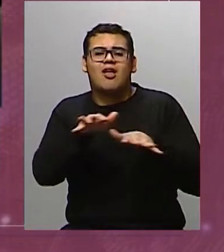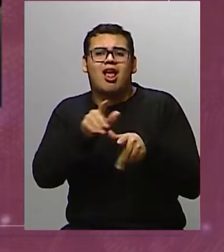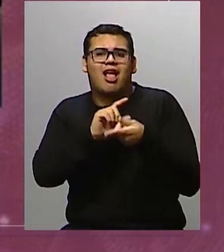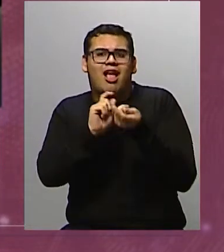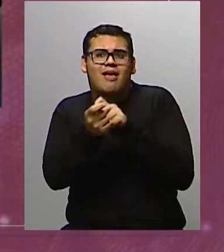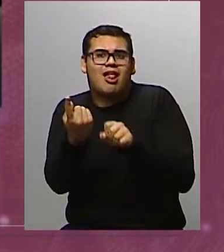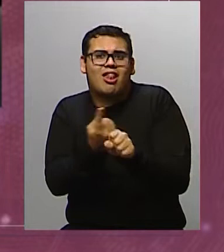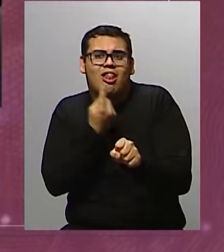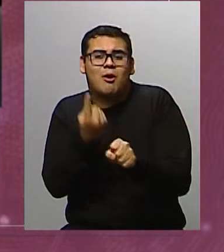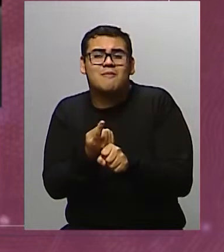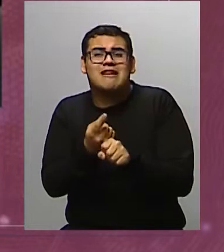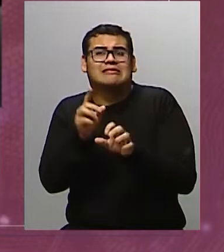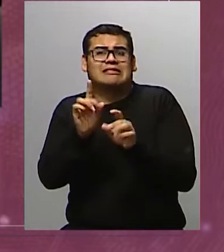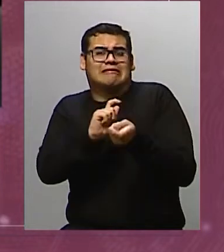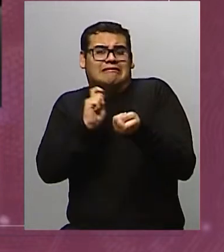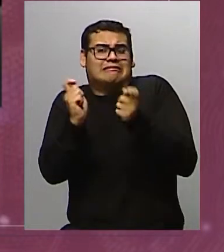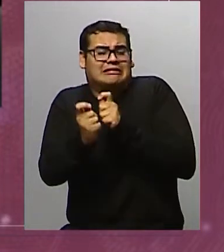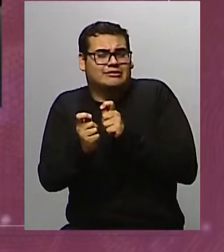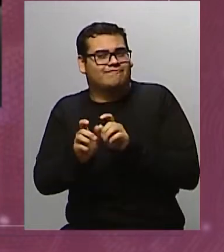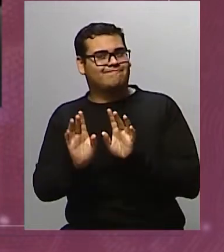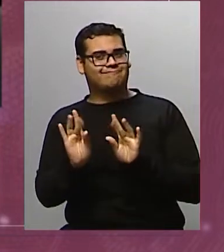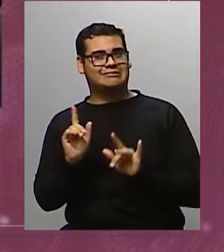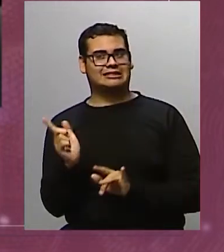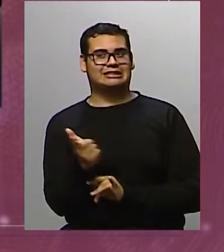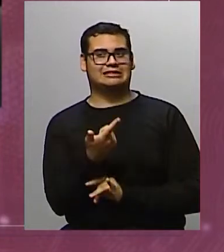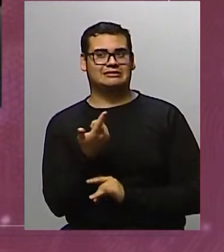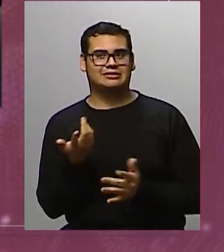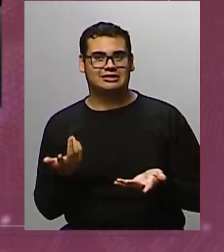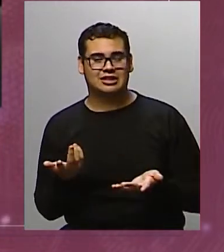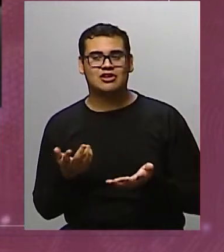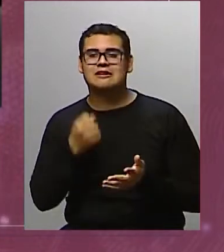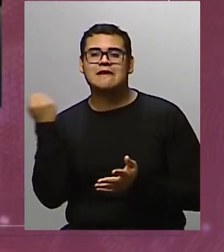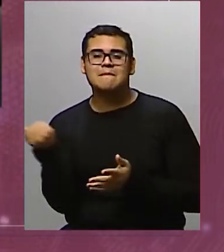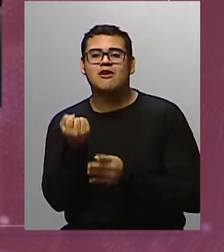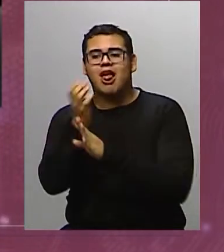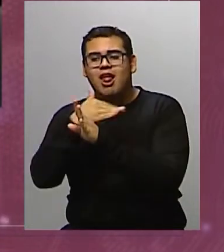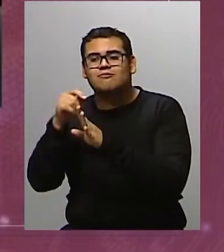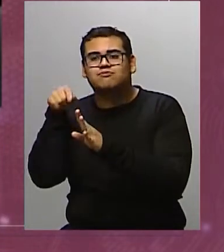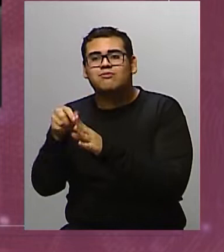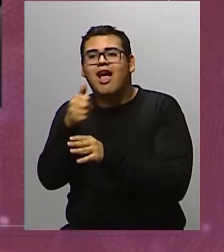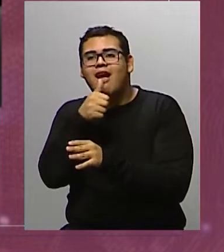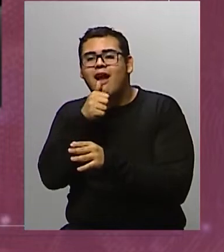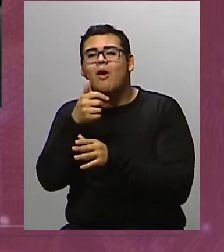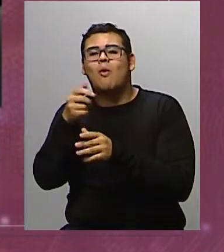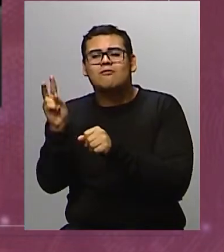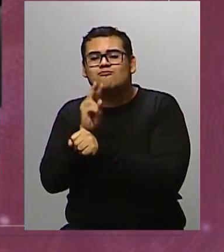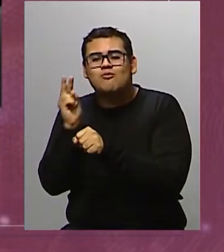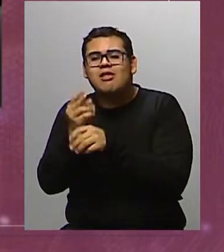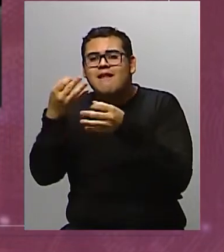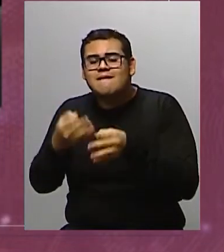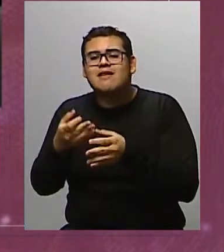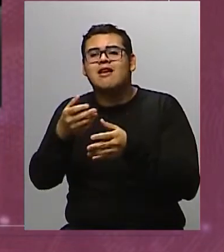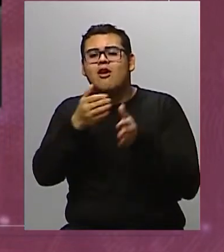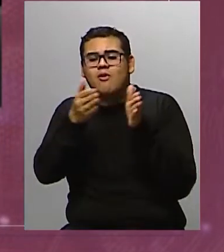evidentemente difícilmente cambie, la administración del recurso hídrico es sumamente importante. Y lo digo ¿por qué? Porque obviamente los